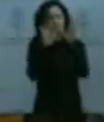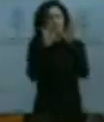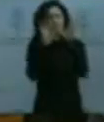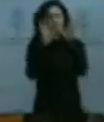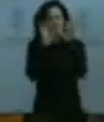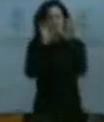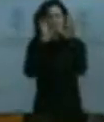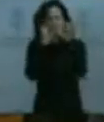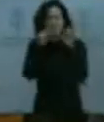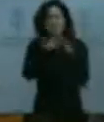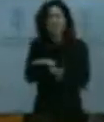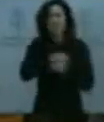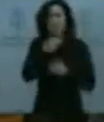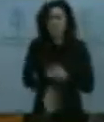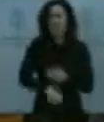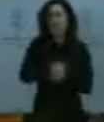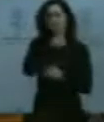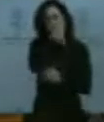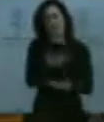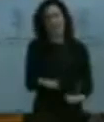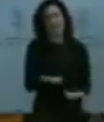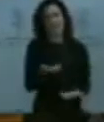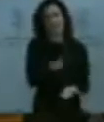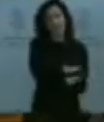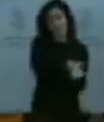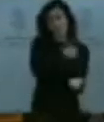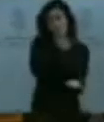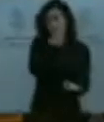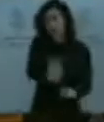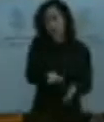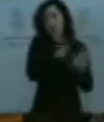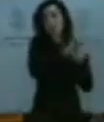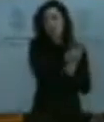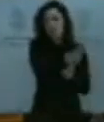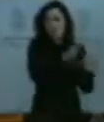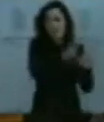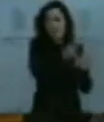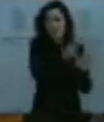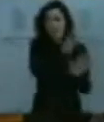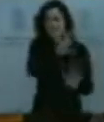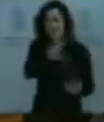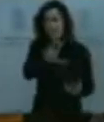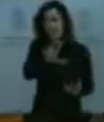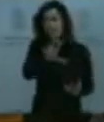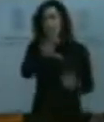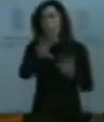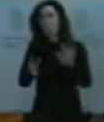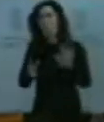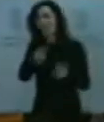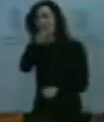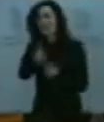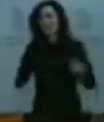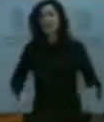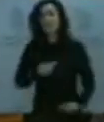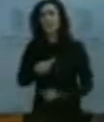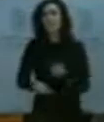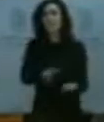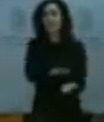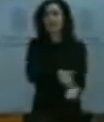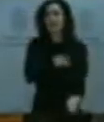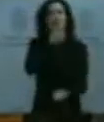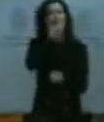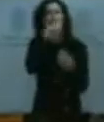cobros indebidos de 958 residentes, de 958 familias, señora consejera, del ERA, ya suman 6